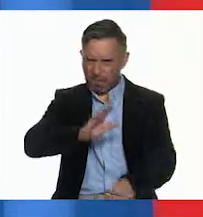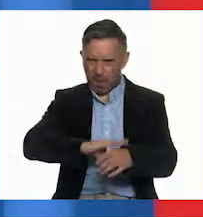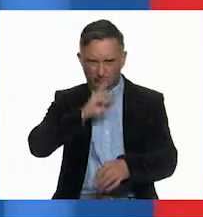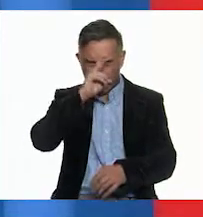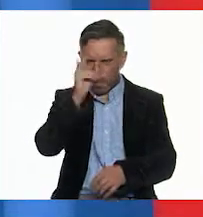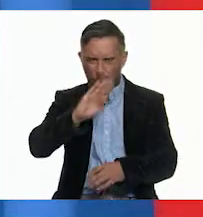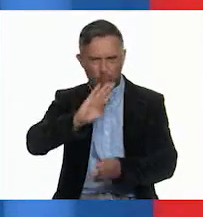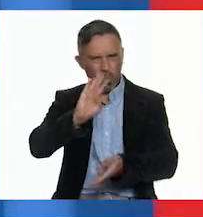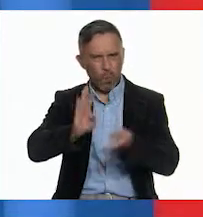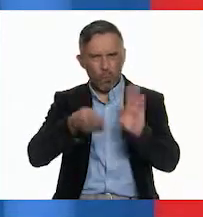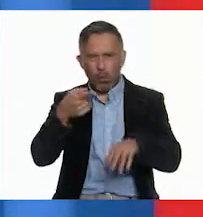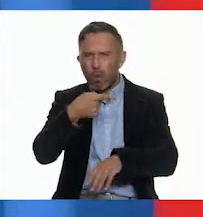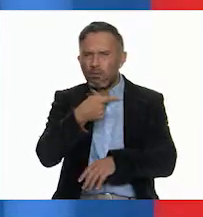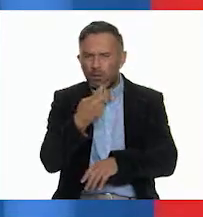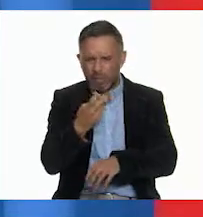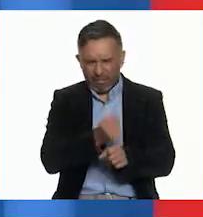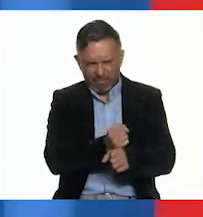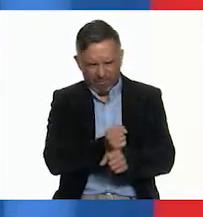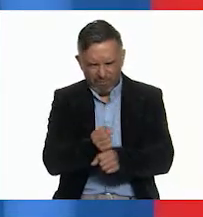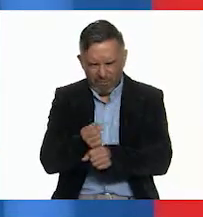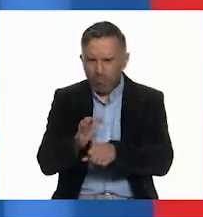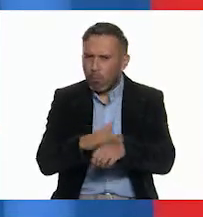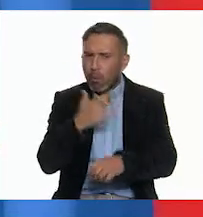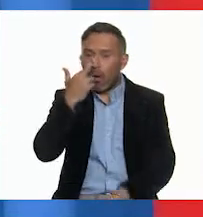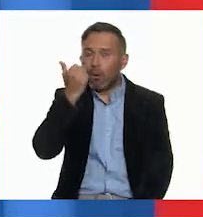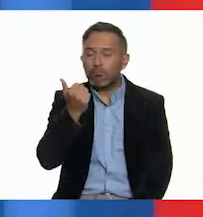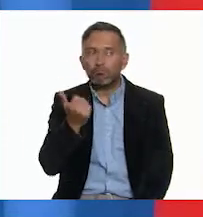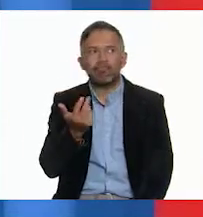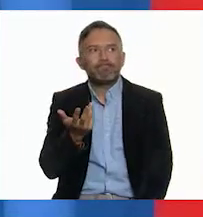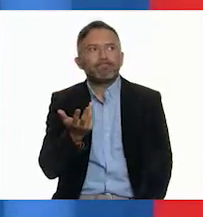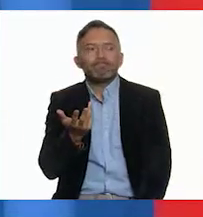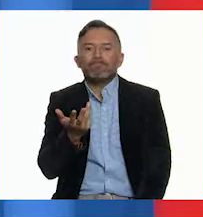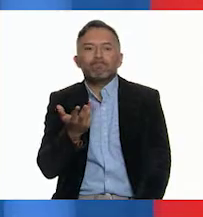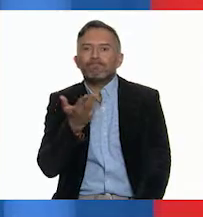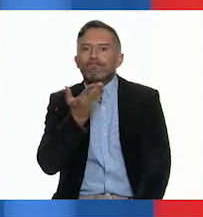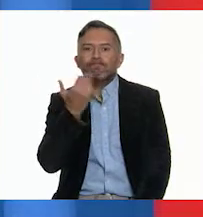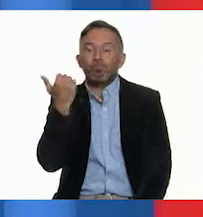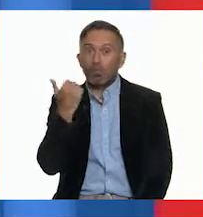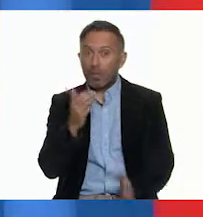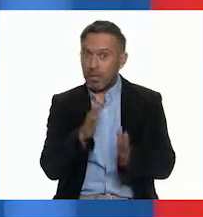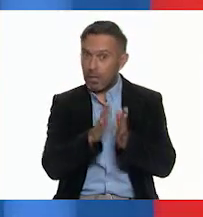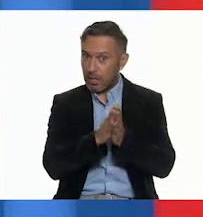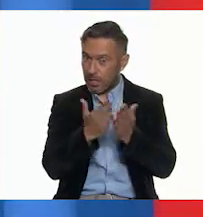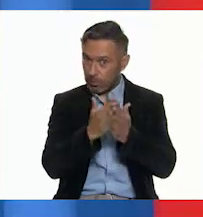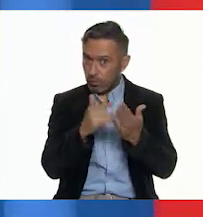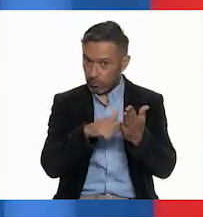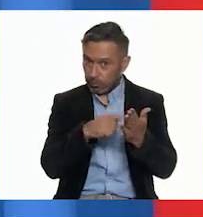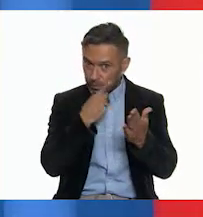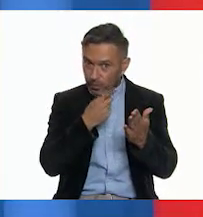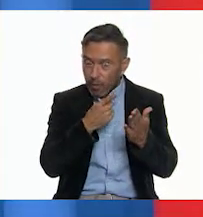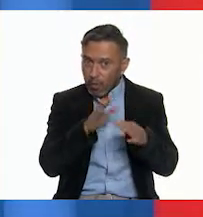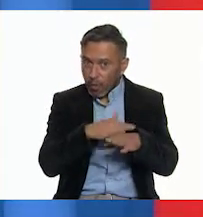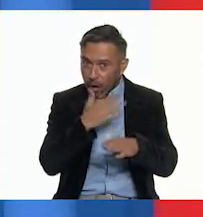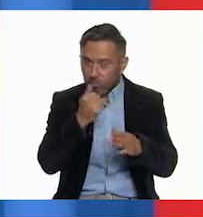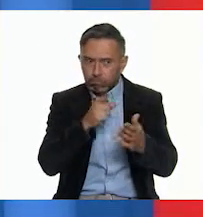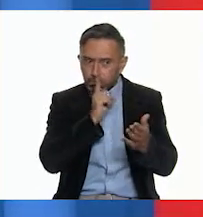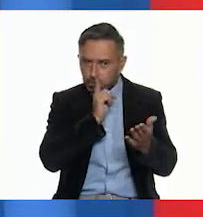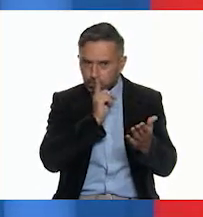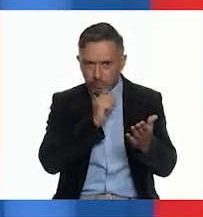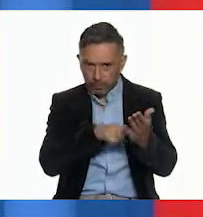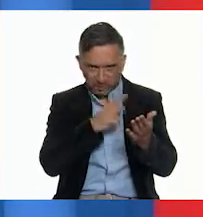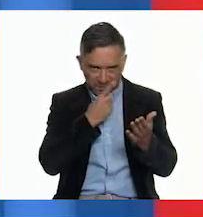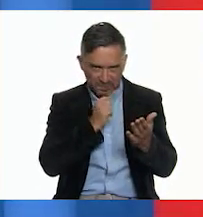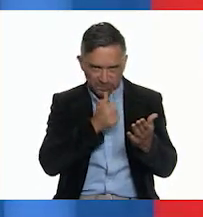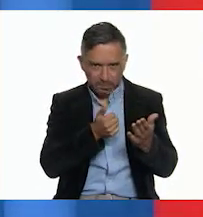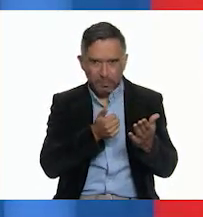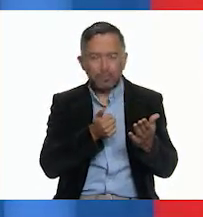La verdad es que no lo sé, maestra. El libro realmente no explica el por qué ella era de esa manera. Yo he leído algunas obras en